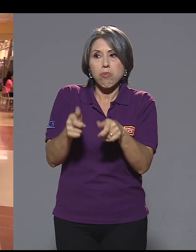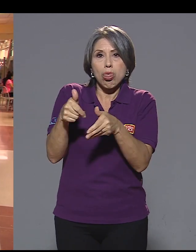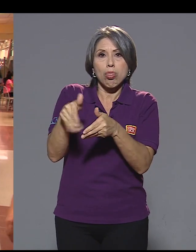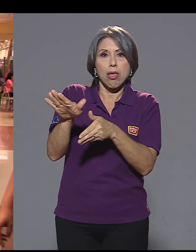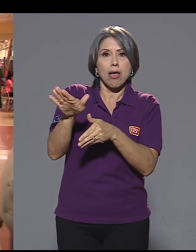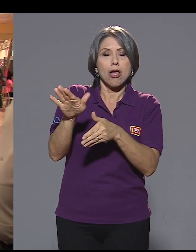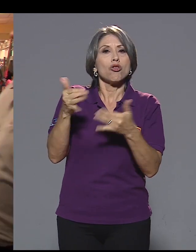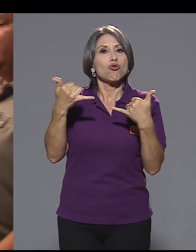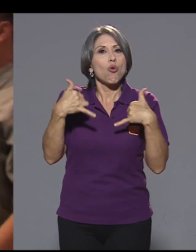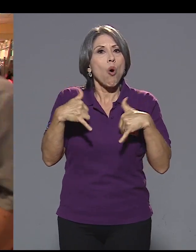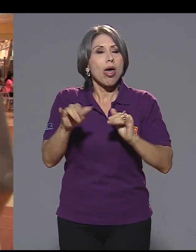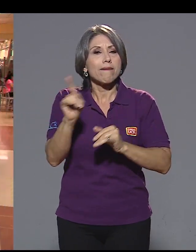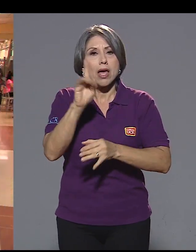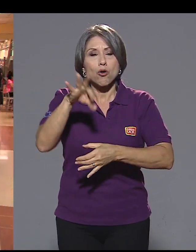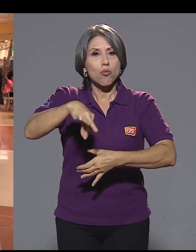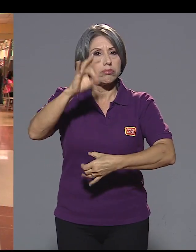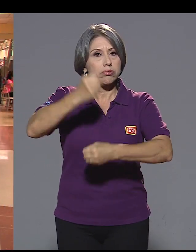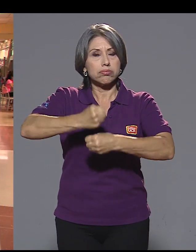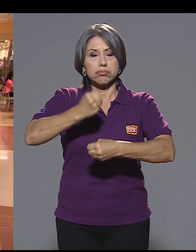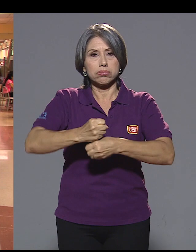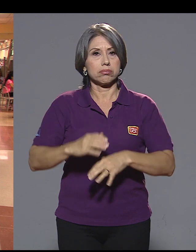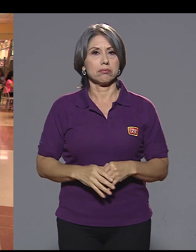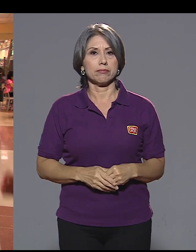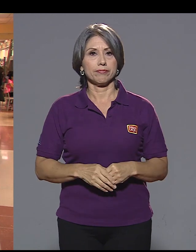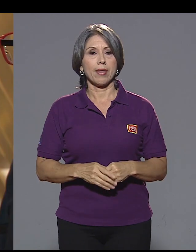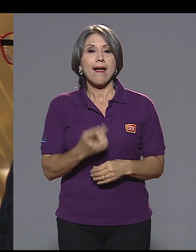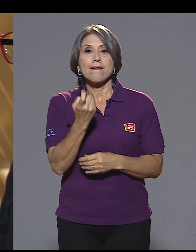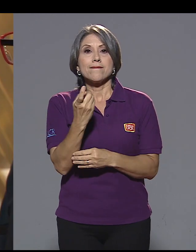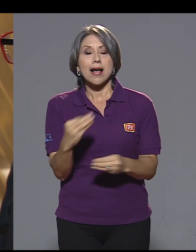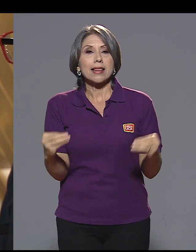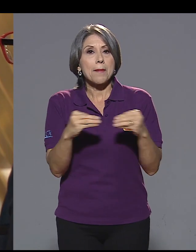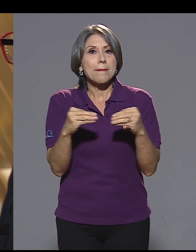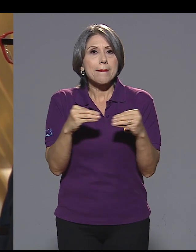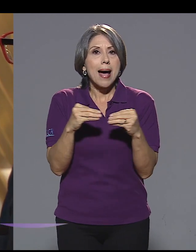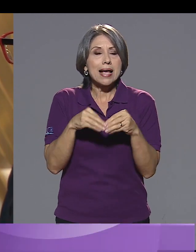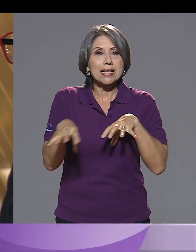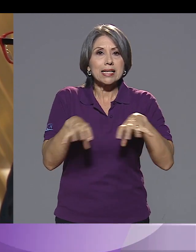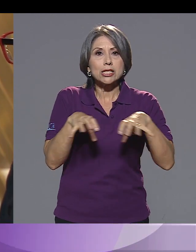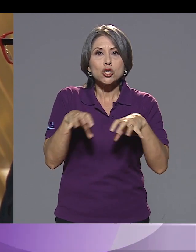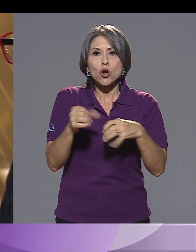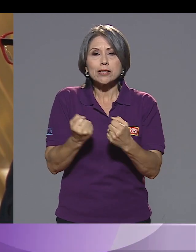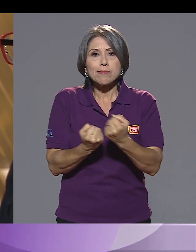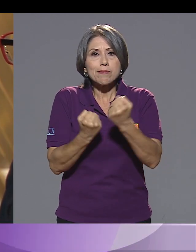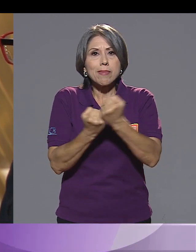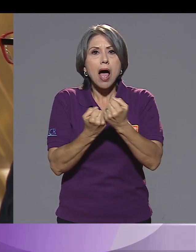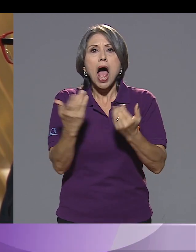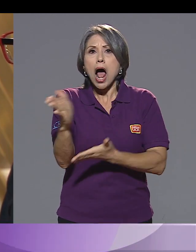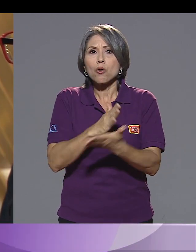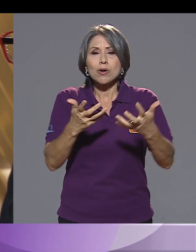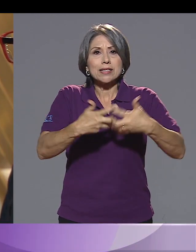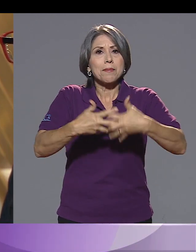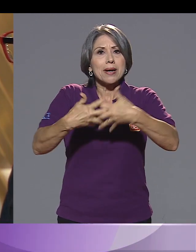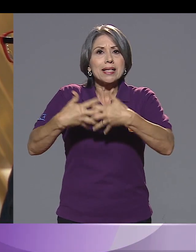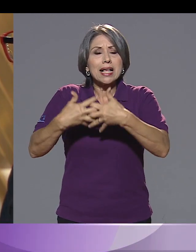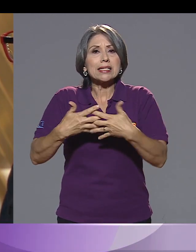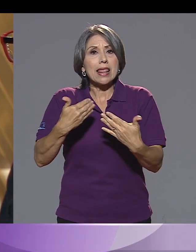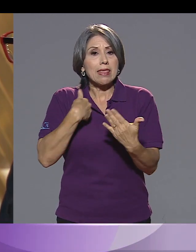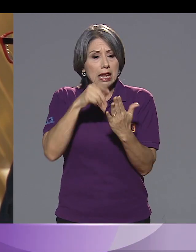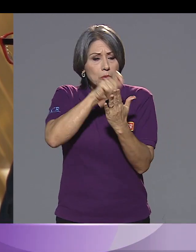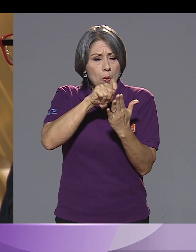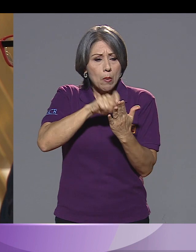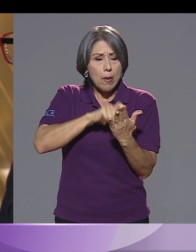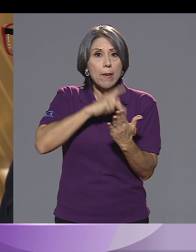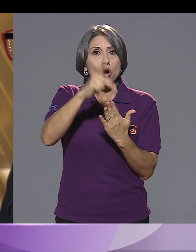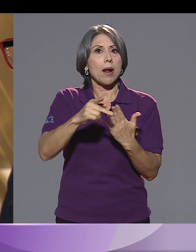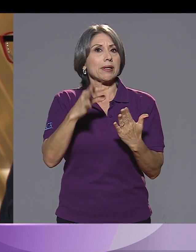sigue dejando fuera de la fuerza de trabajo. Faltan más acciones afirmativas, hay empresas que tienen programas muy bonitos escritos pero que no nos